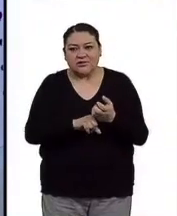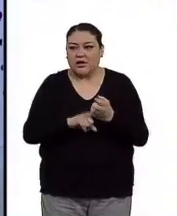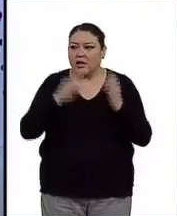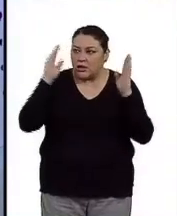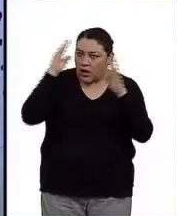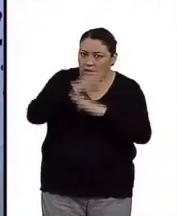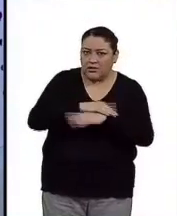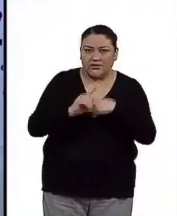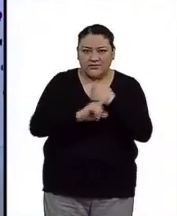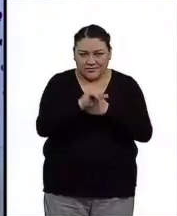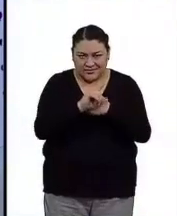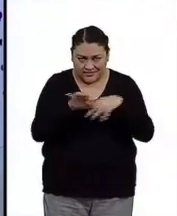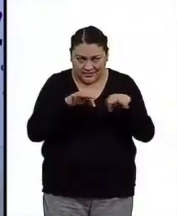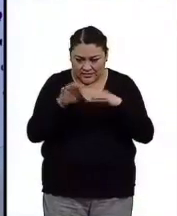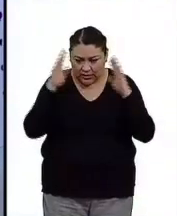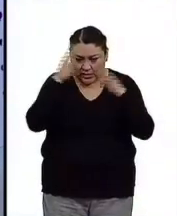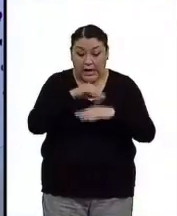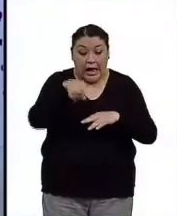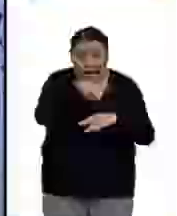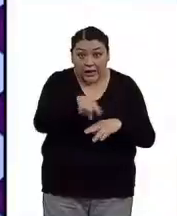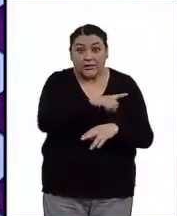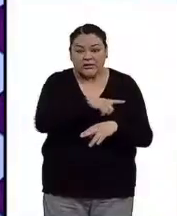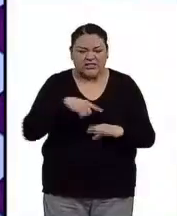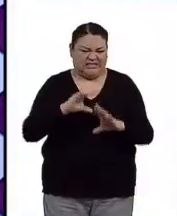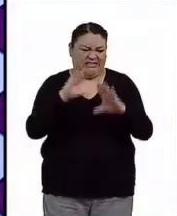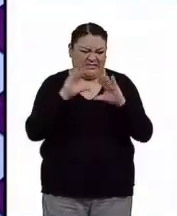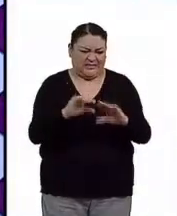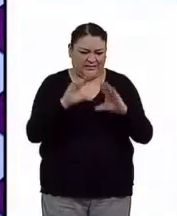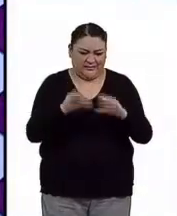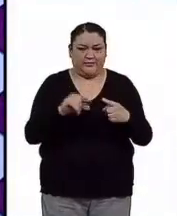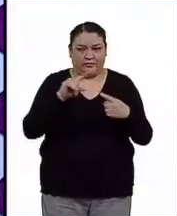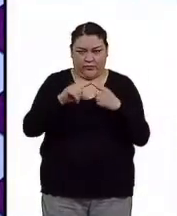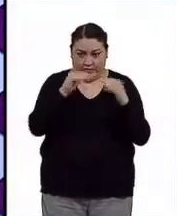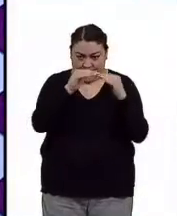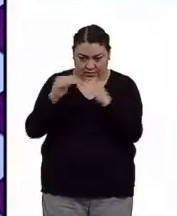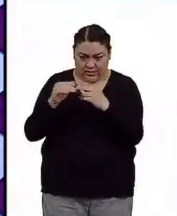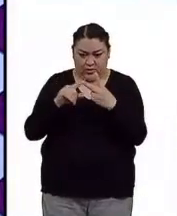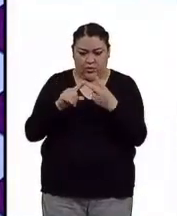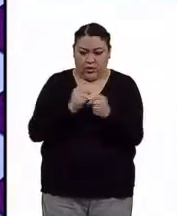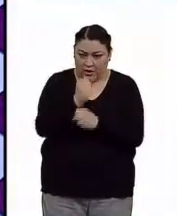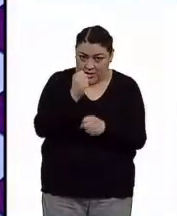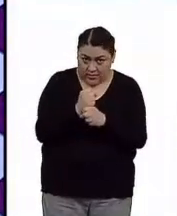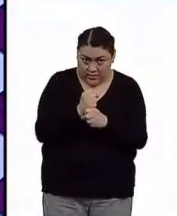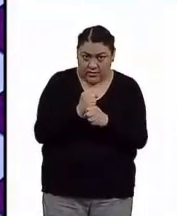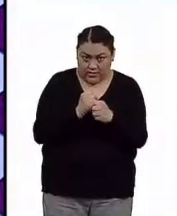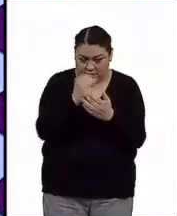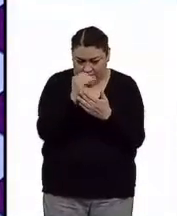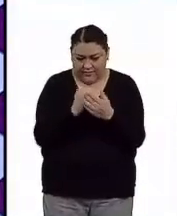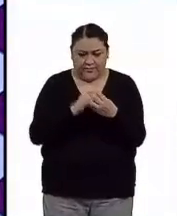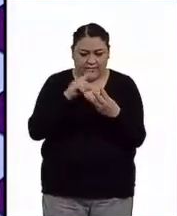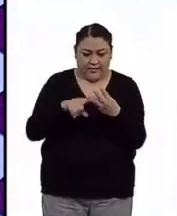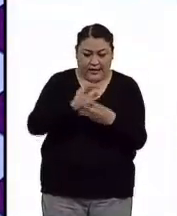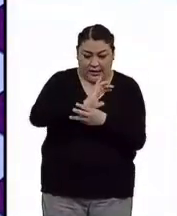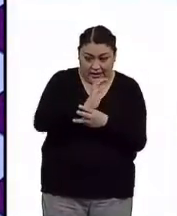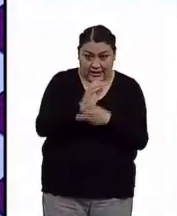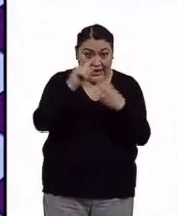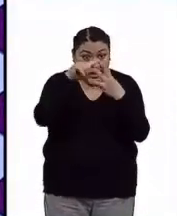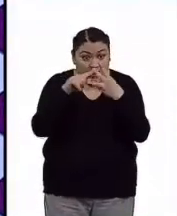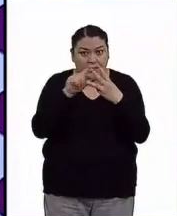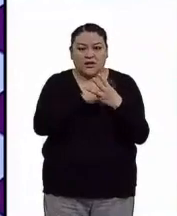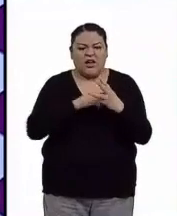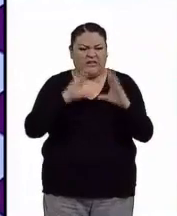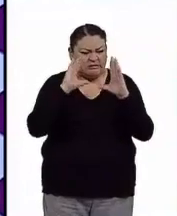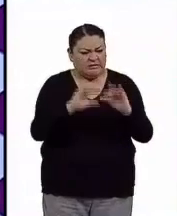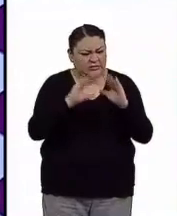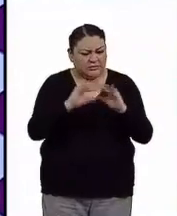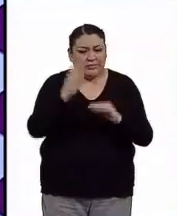conciliación y arbitraje en relación con perspectiva de género, disminución de la violencia y no discriminación contra las mujeres tiene que ser fundamental. Y